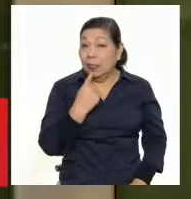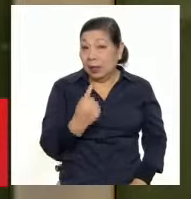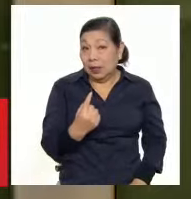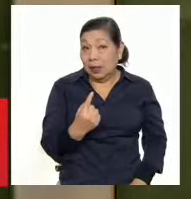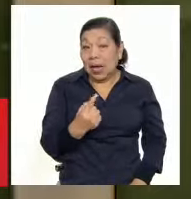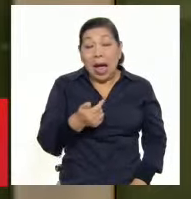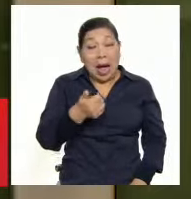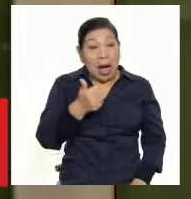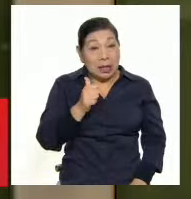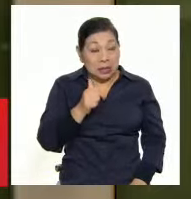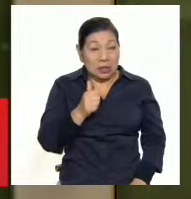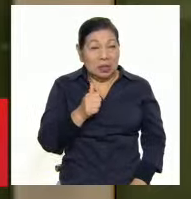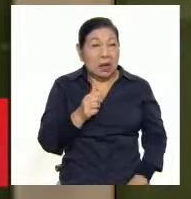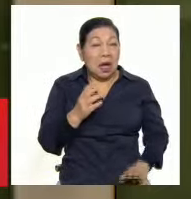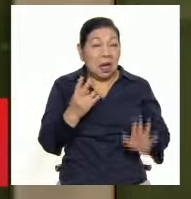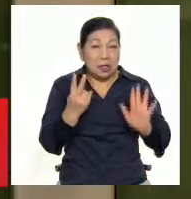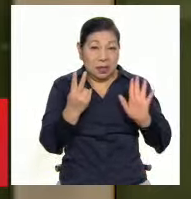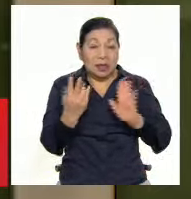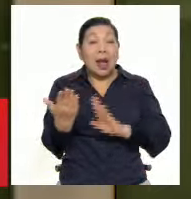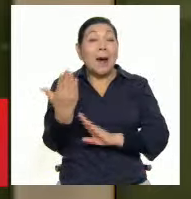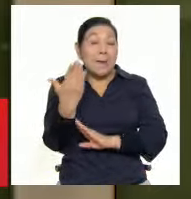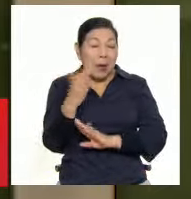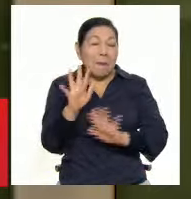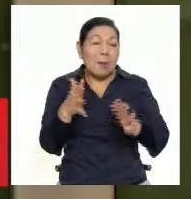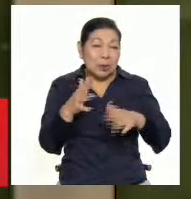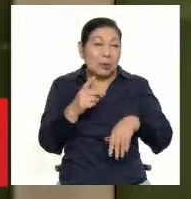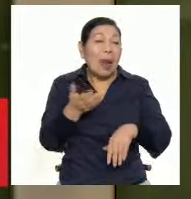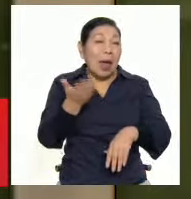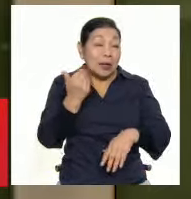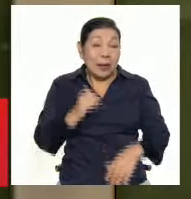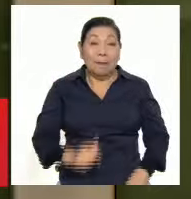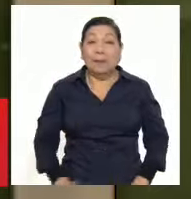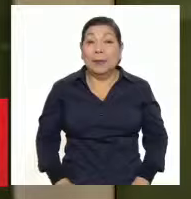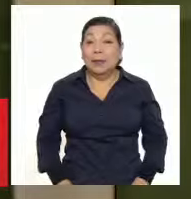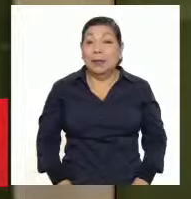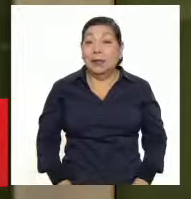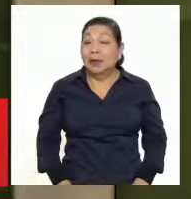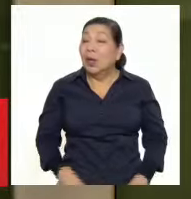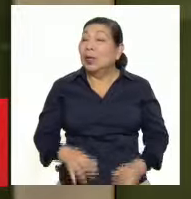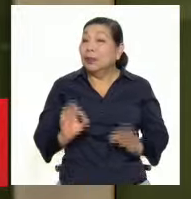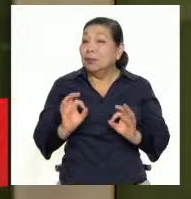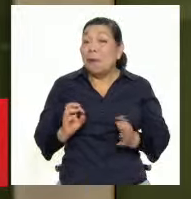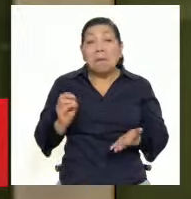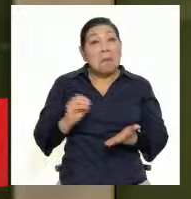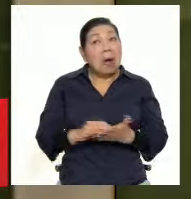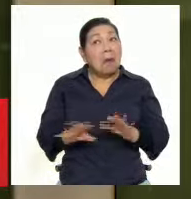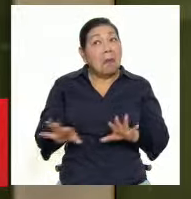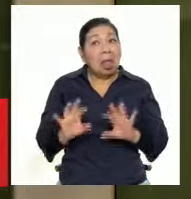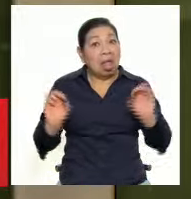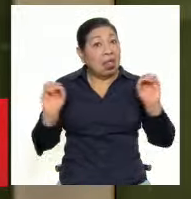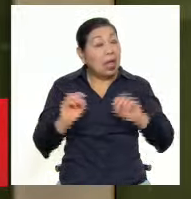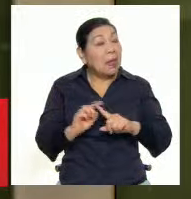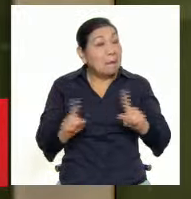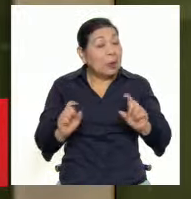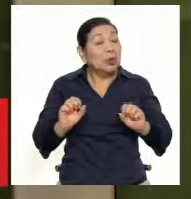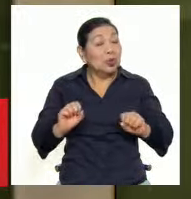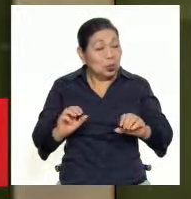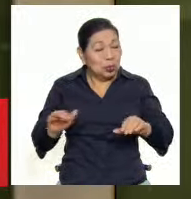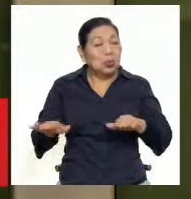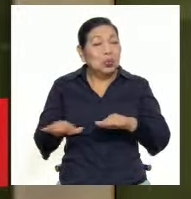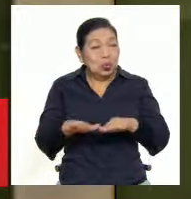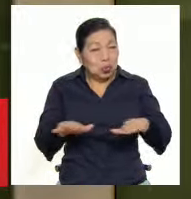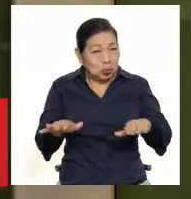sido el día de ayer también a las 7 de la mañana aproximadamente. Desde entonces no se han reportado más réplicas, pero sí han seguido